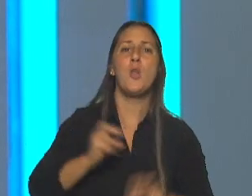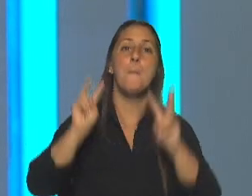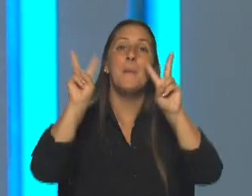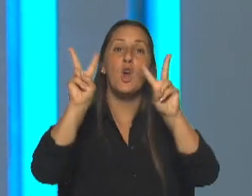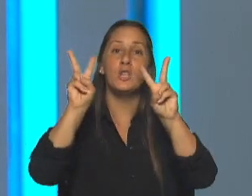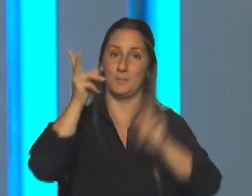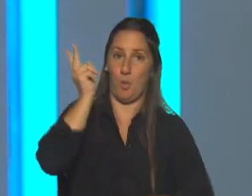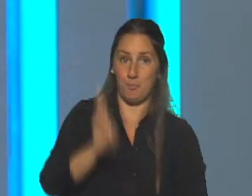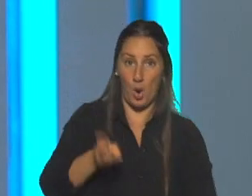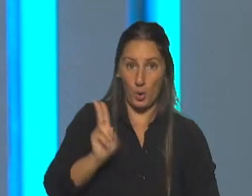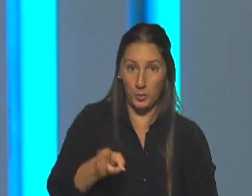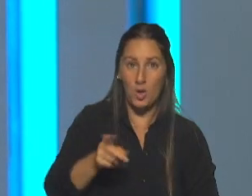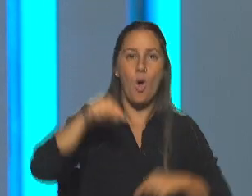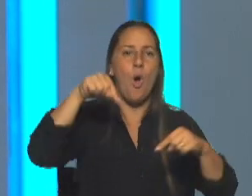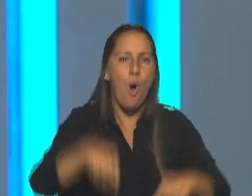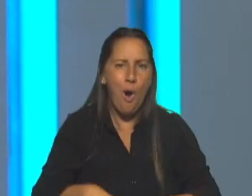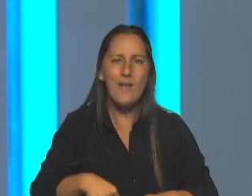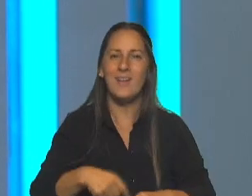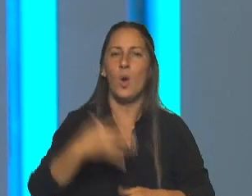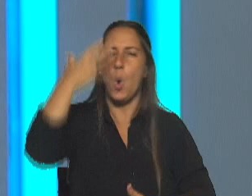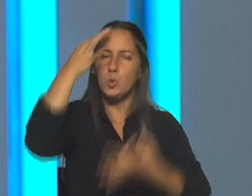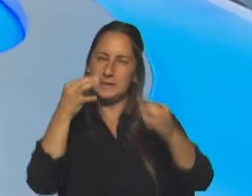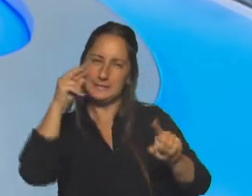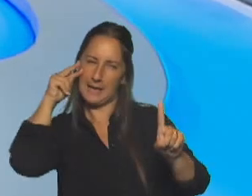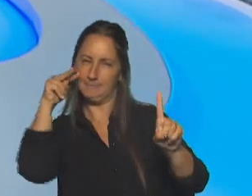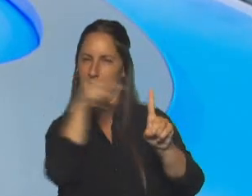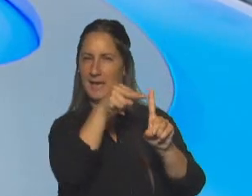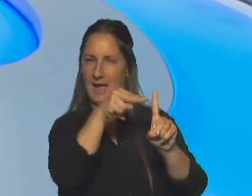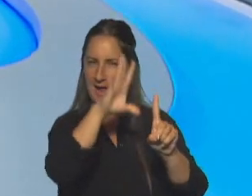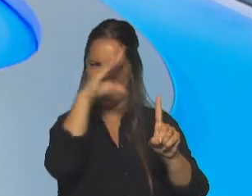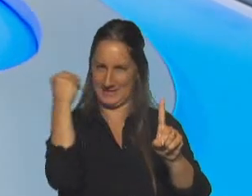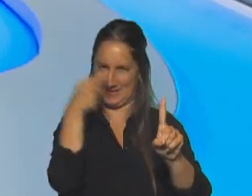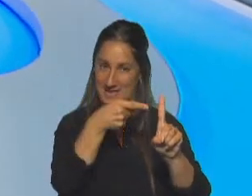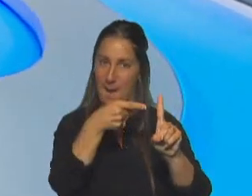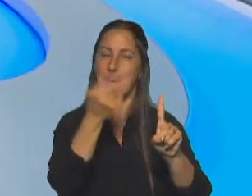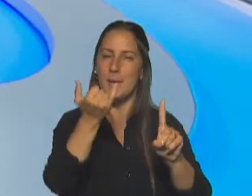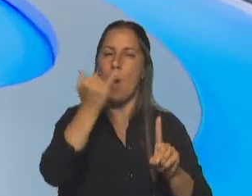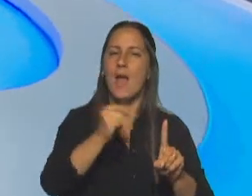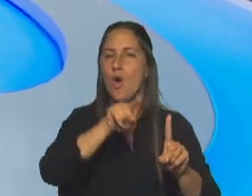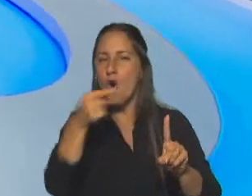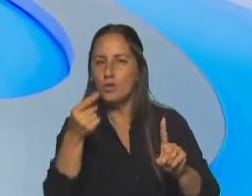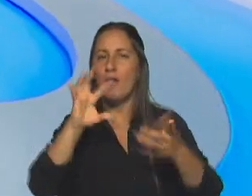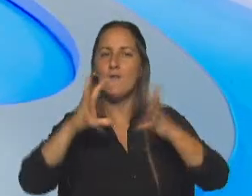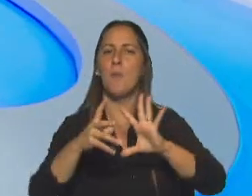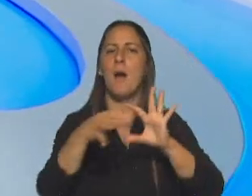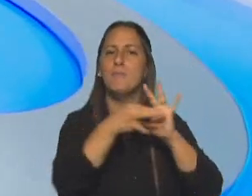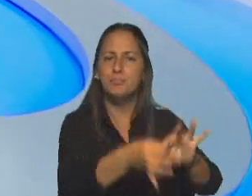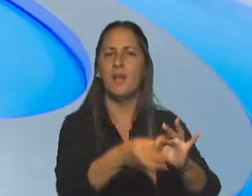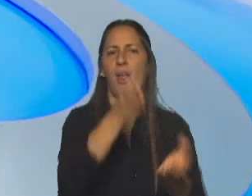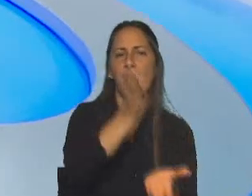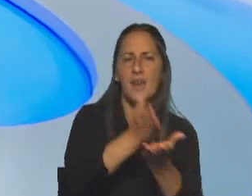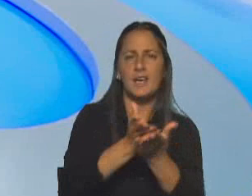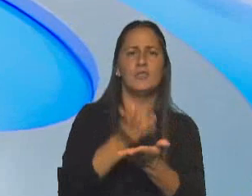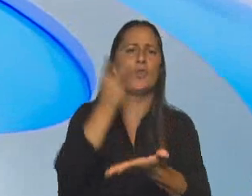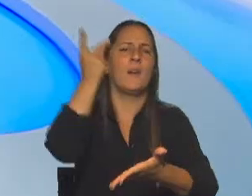peronismo. Hoy el objetivo es Cristina Fernández de Kirchner, pero hay un objetivo que va por debajo, que está vinculado con los derechos, con las